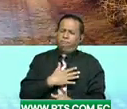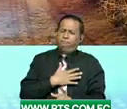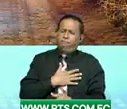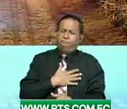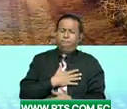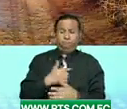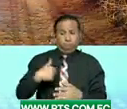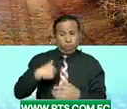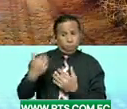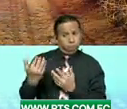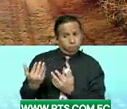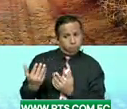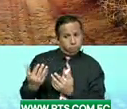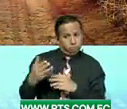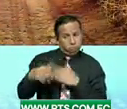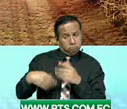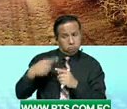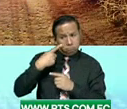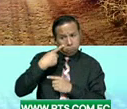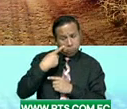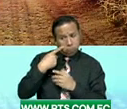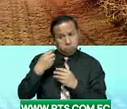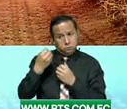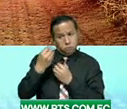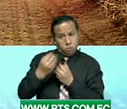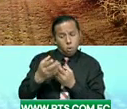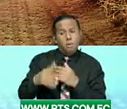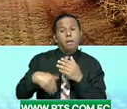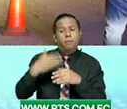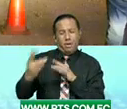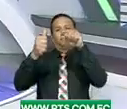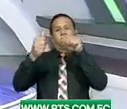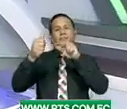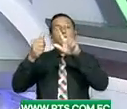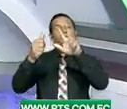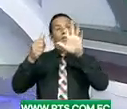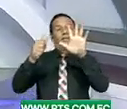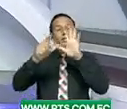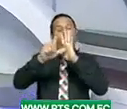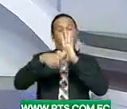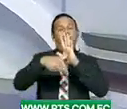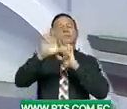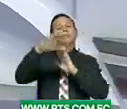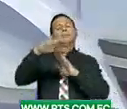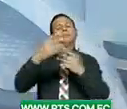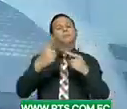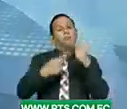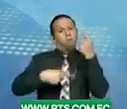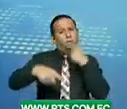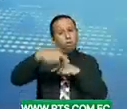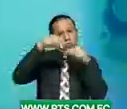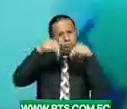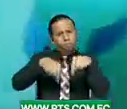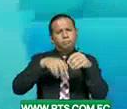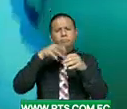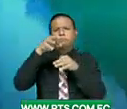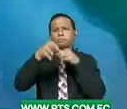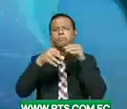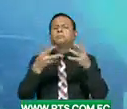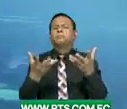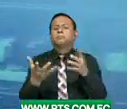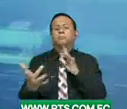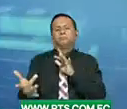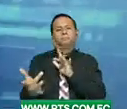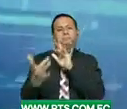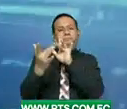atentos entonces a las declaraciones. Volveremos a contactarnos contigo. Amigos, estamos de regreso para contactarnos con